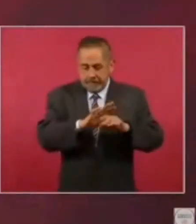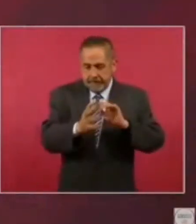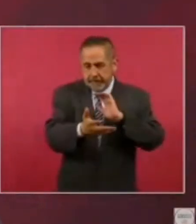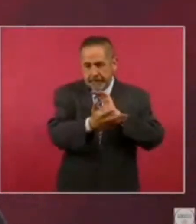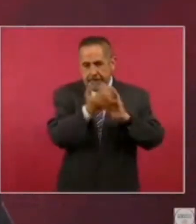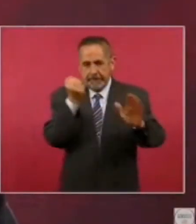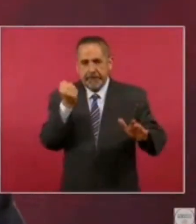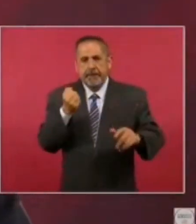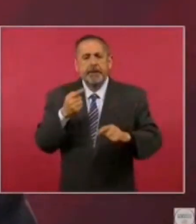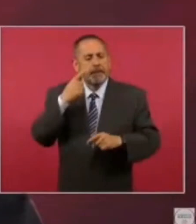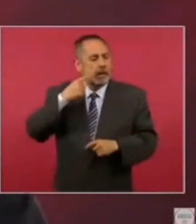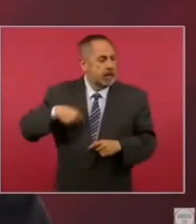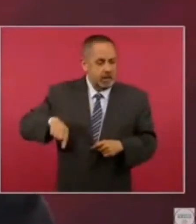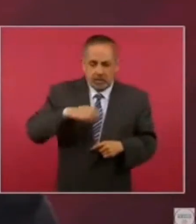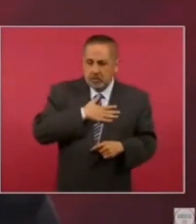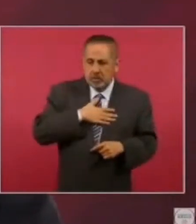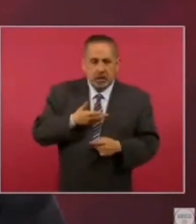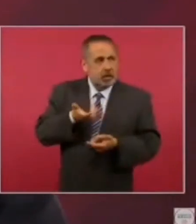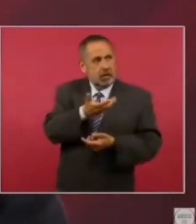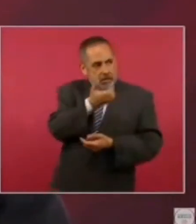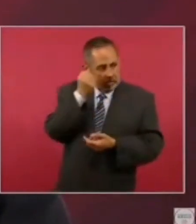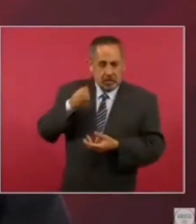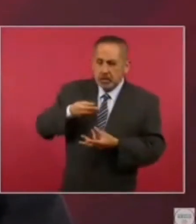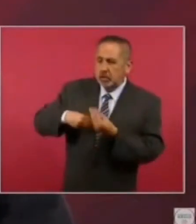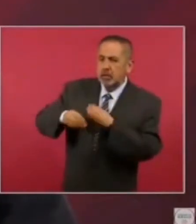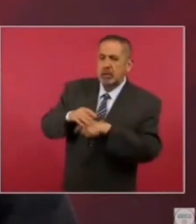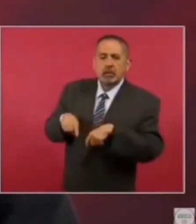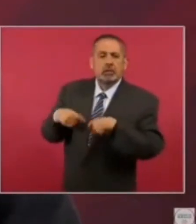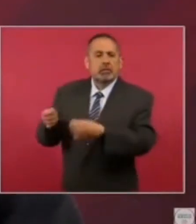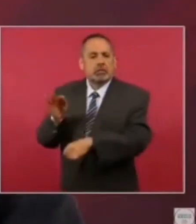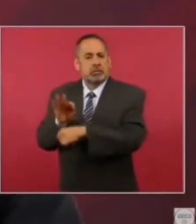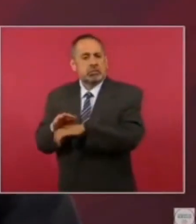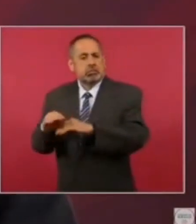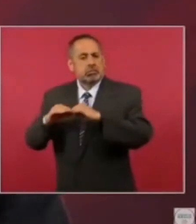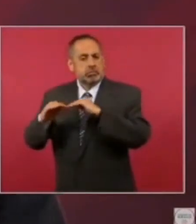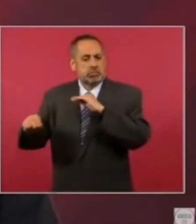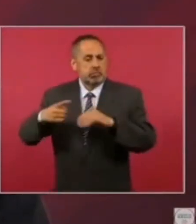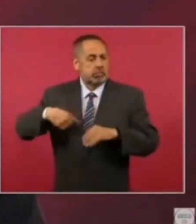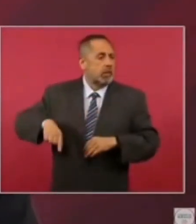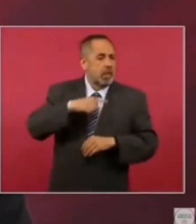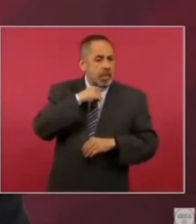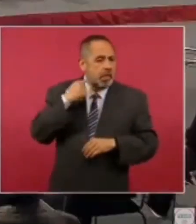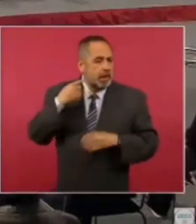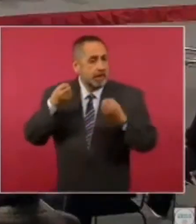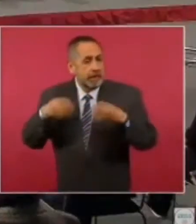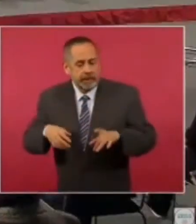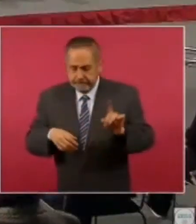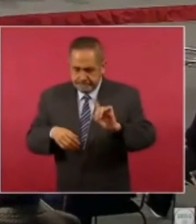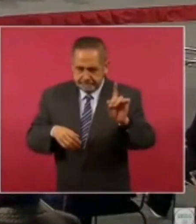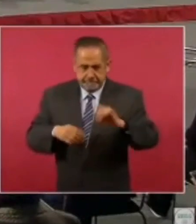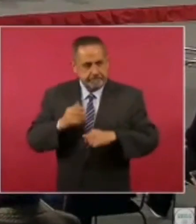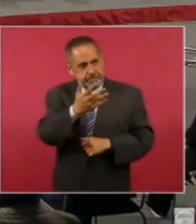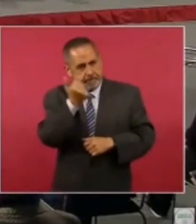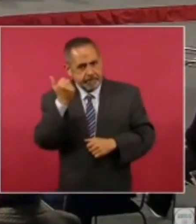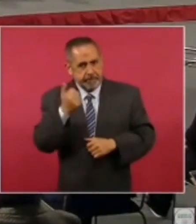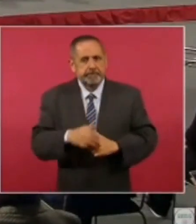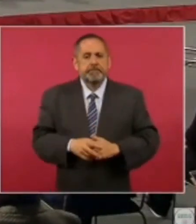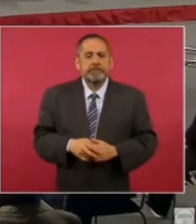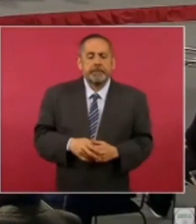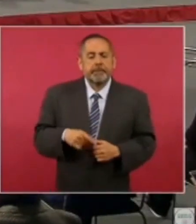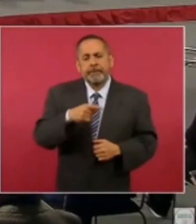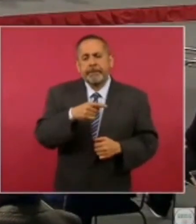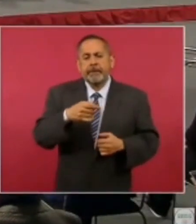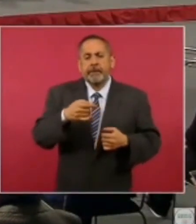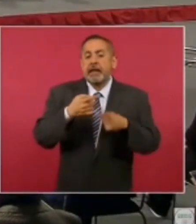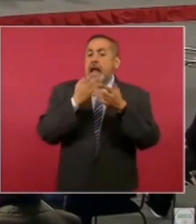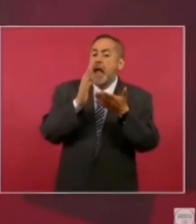Genaro García Luna un equipo tan grande y quiere y necesita tantos operadores y tanto personal? Pues